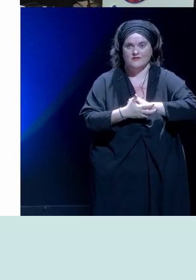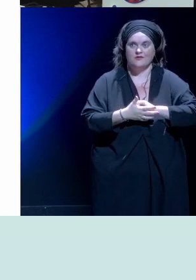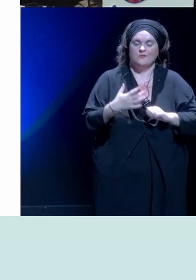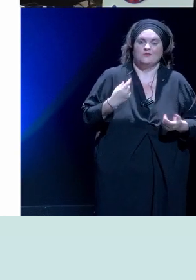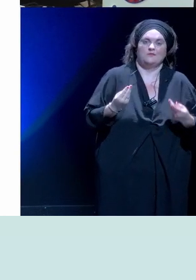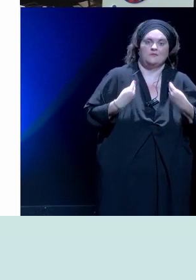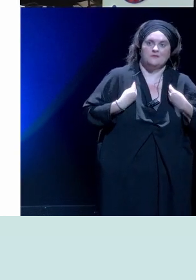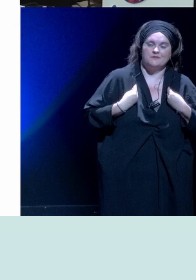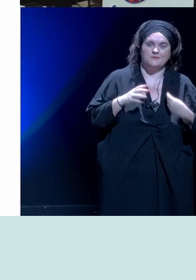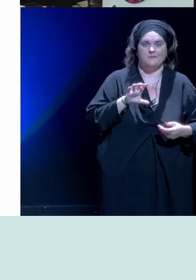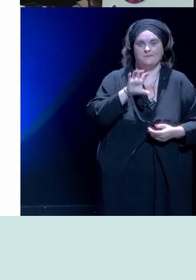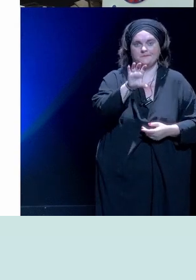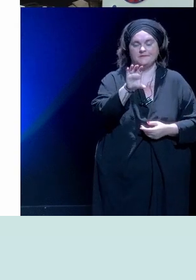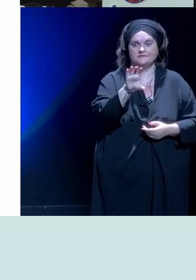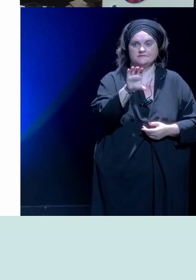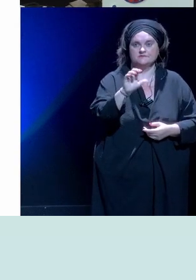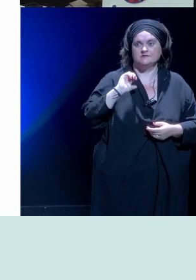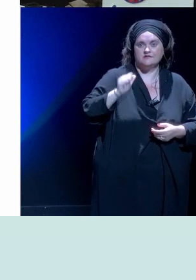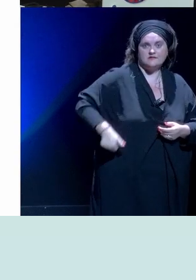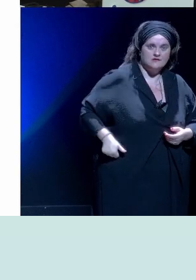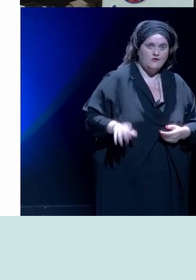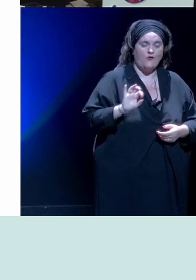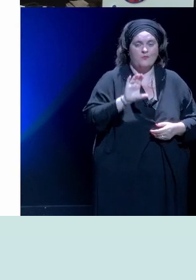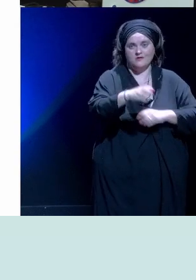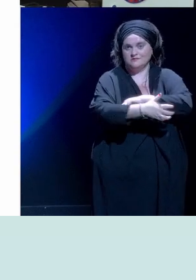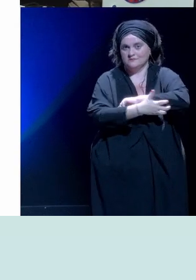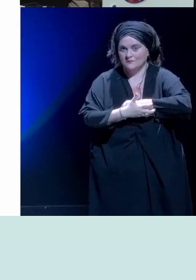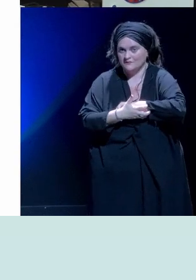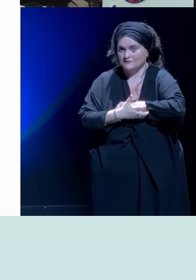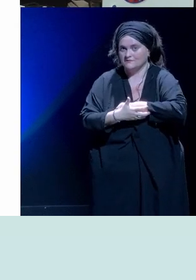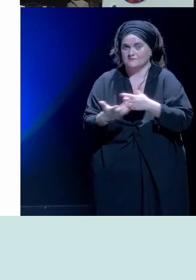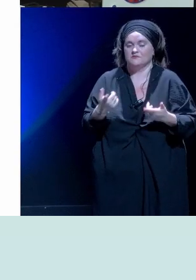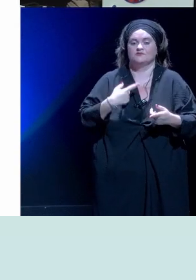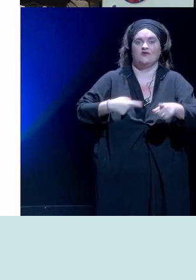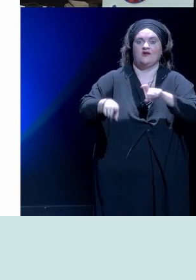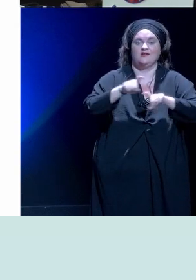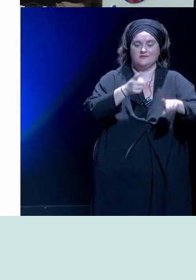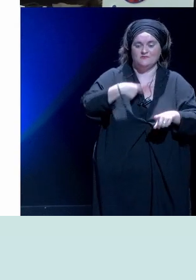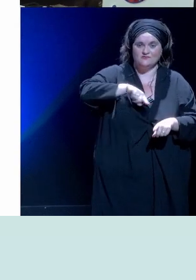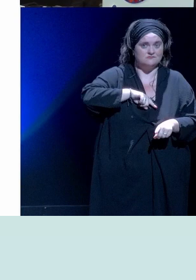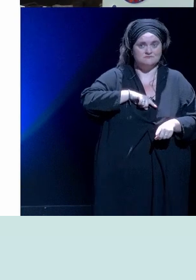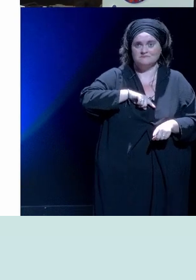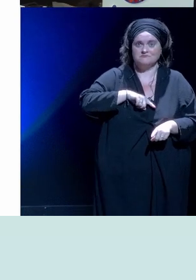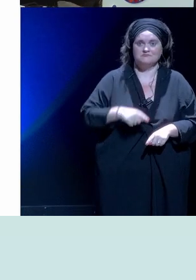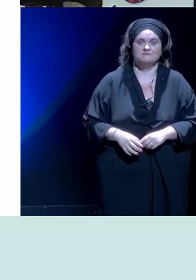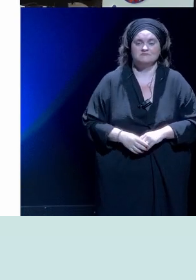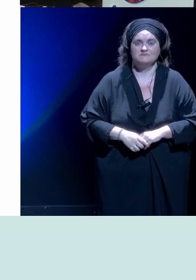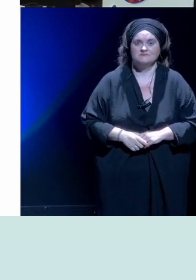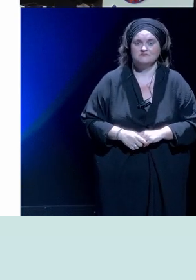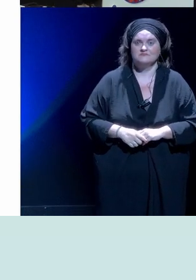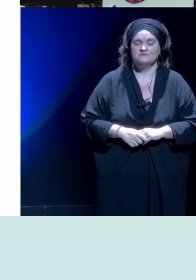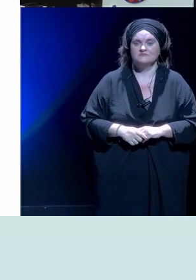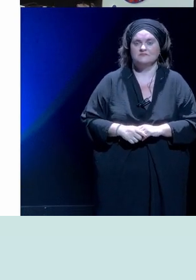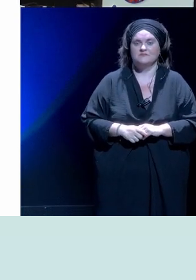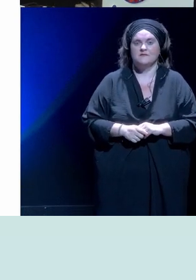vivir en un país muy rico o en un país muy pobre. Y eso no lo elegimos. Pero no se trata